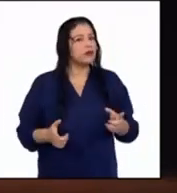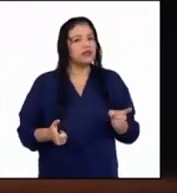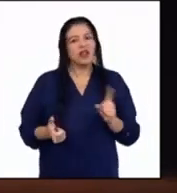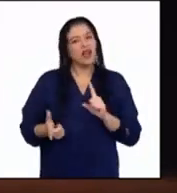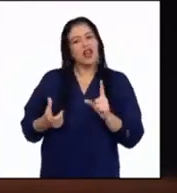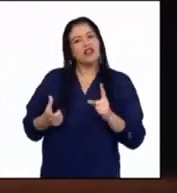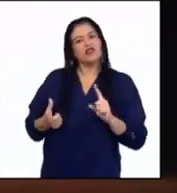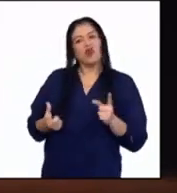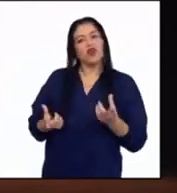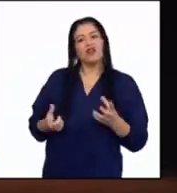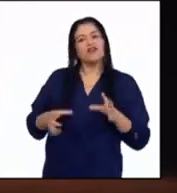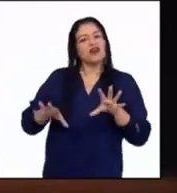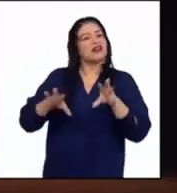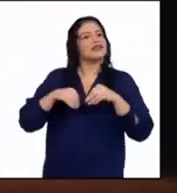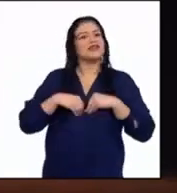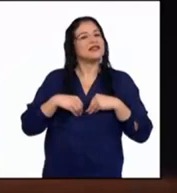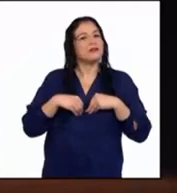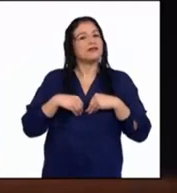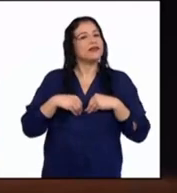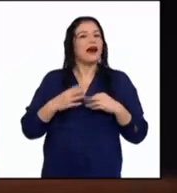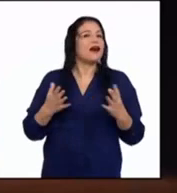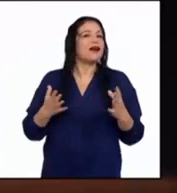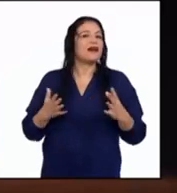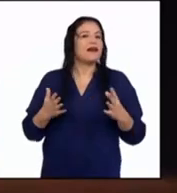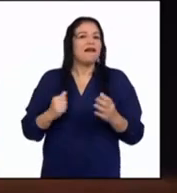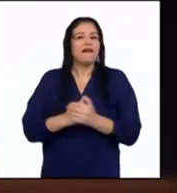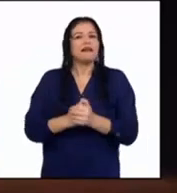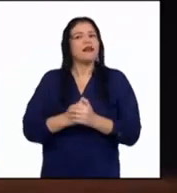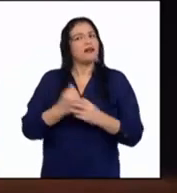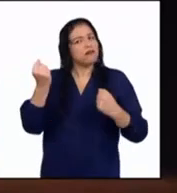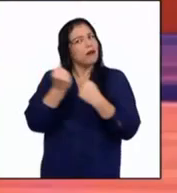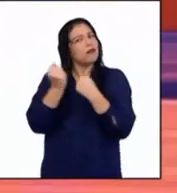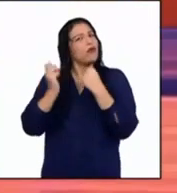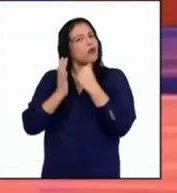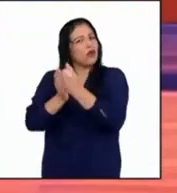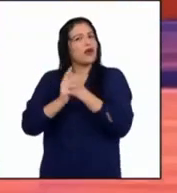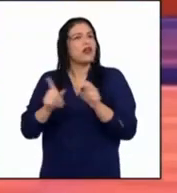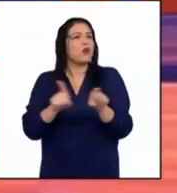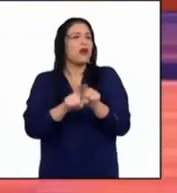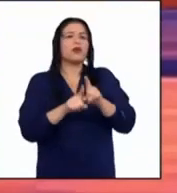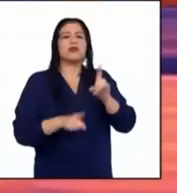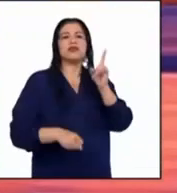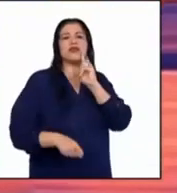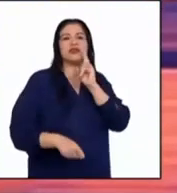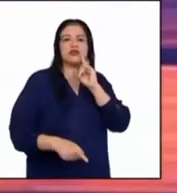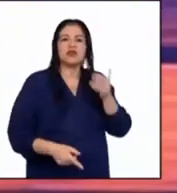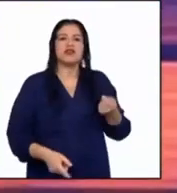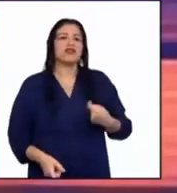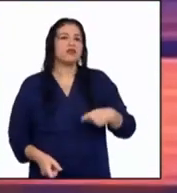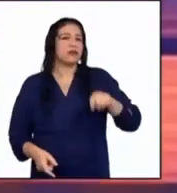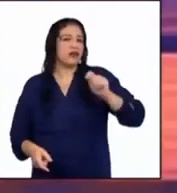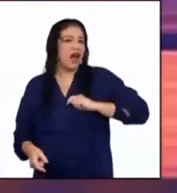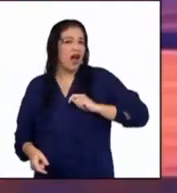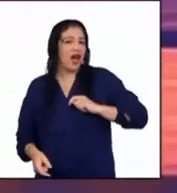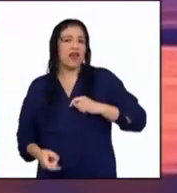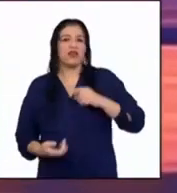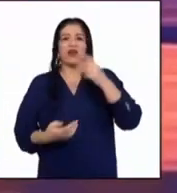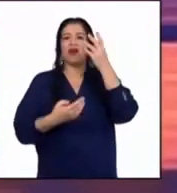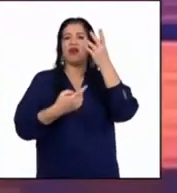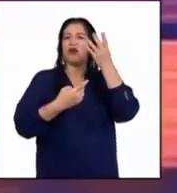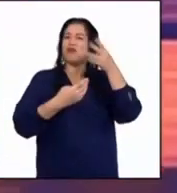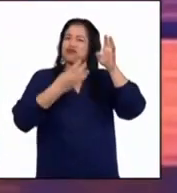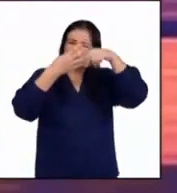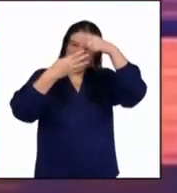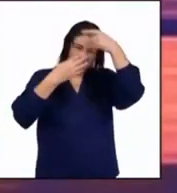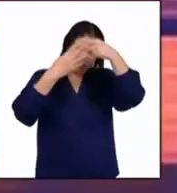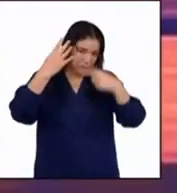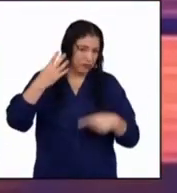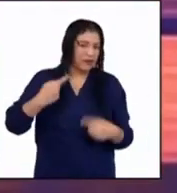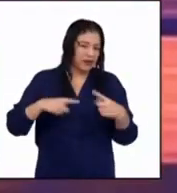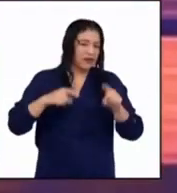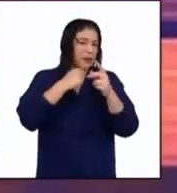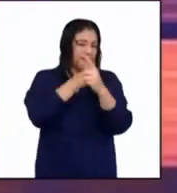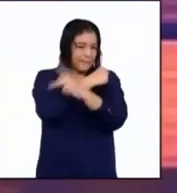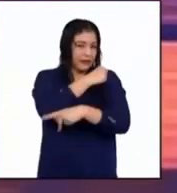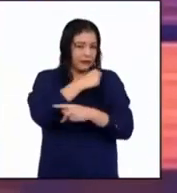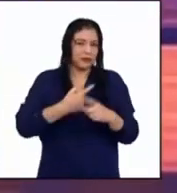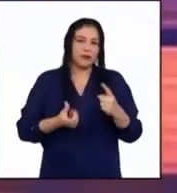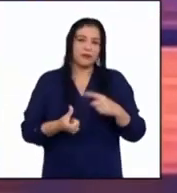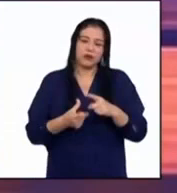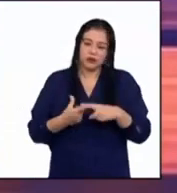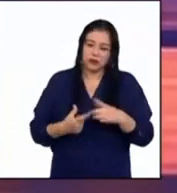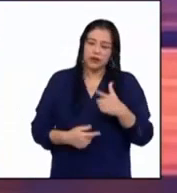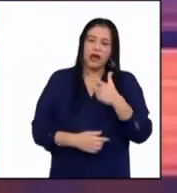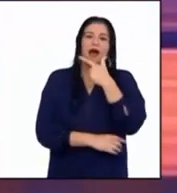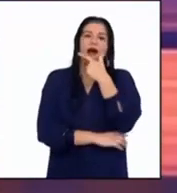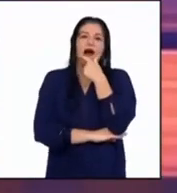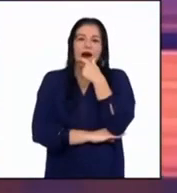tan solidarios como eran los estadounidenses o los españoles o los británicos, y entonces lo que hicimos fue como